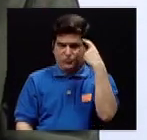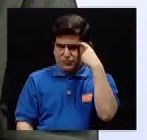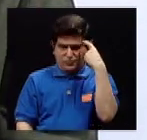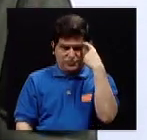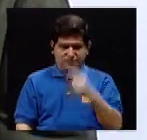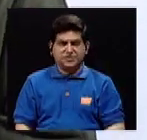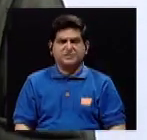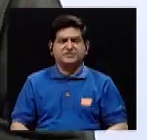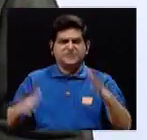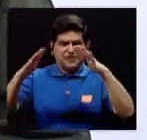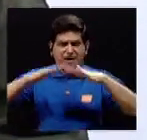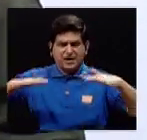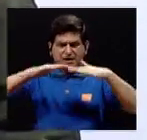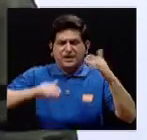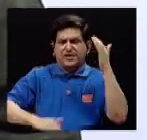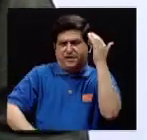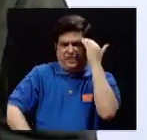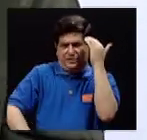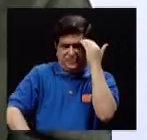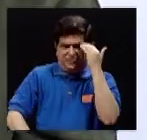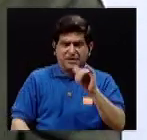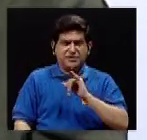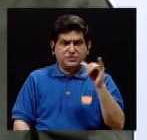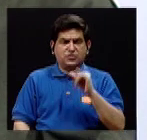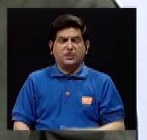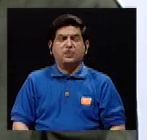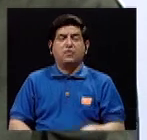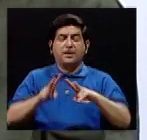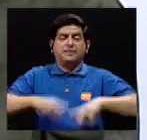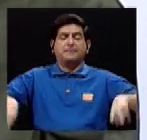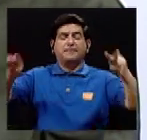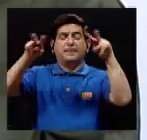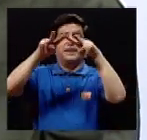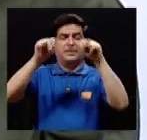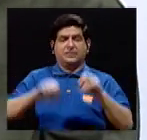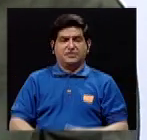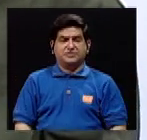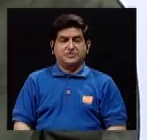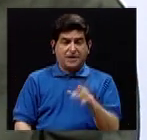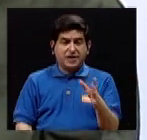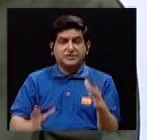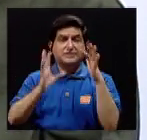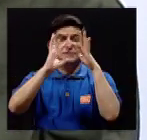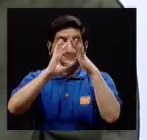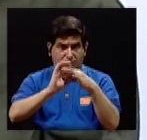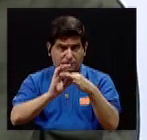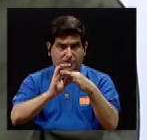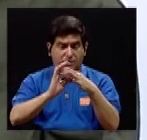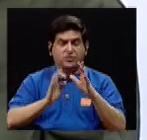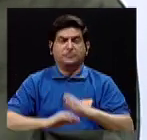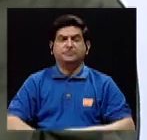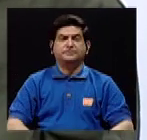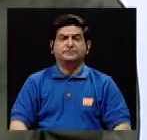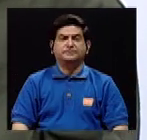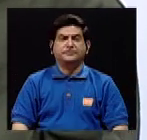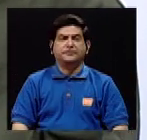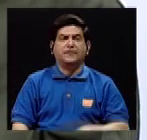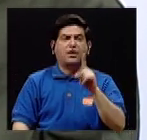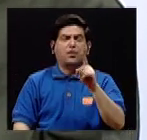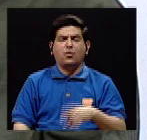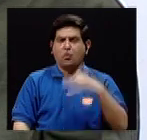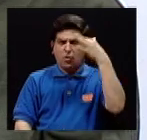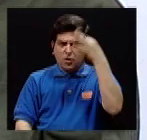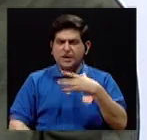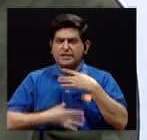la en el ámbito cognitivo sino también en el ámbito de los valores Entonces eso está asociado a eh